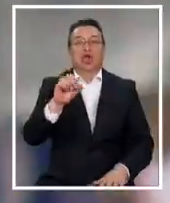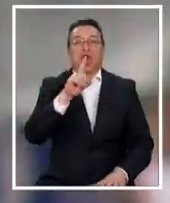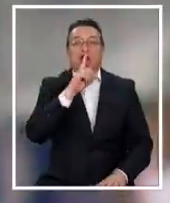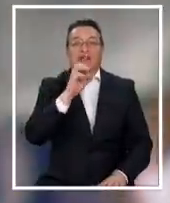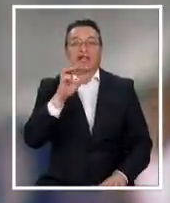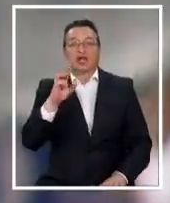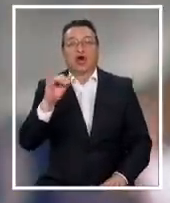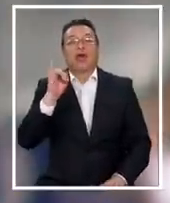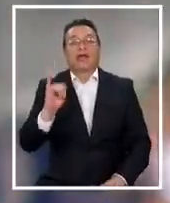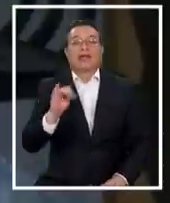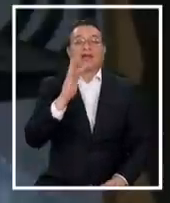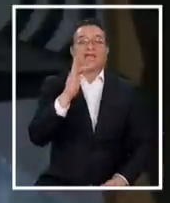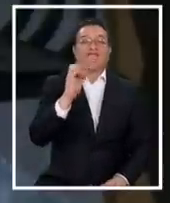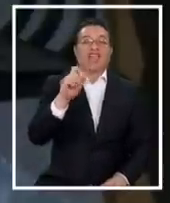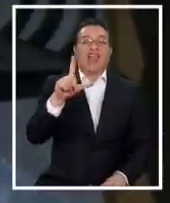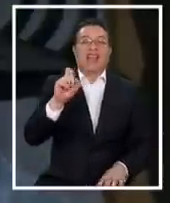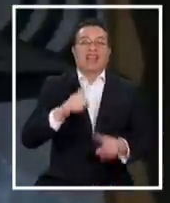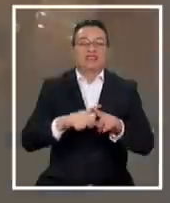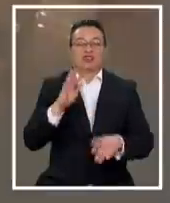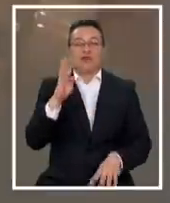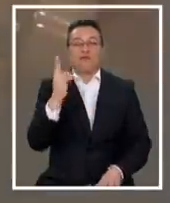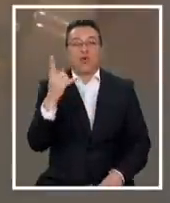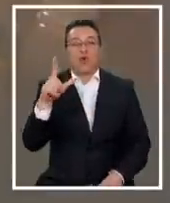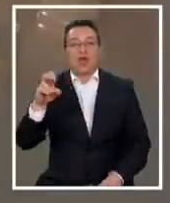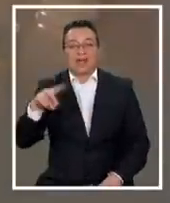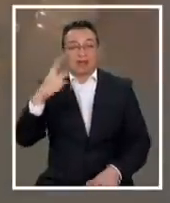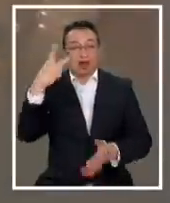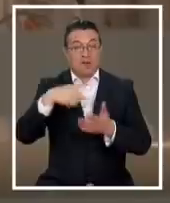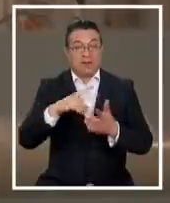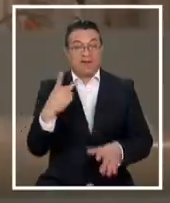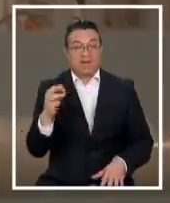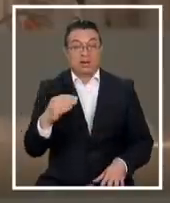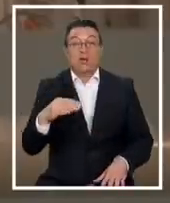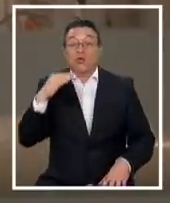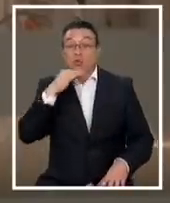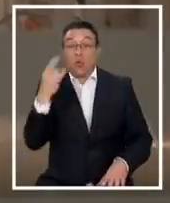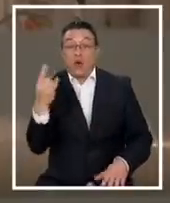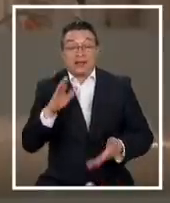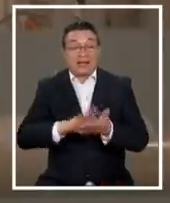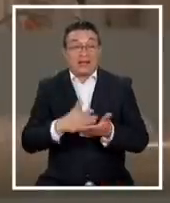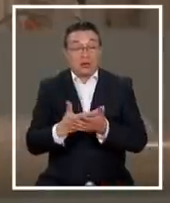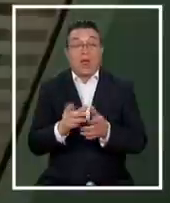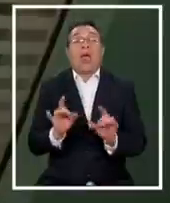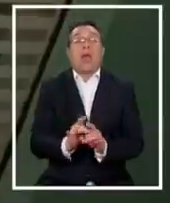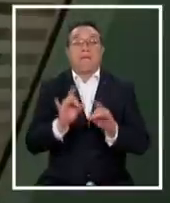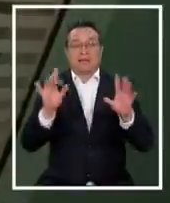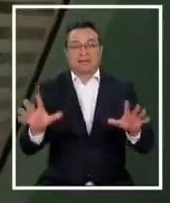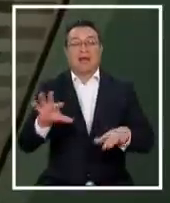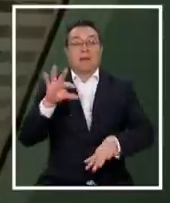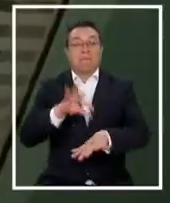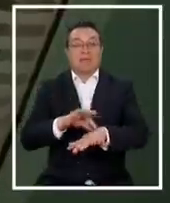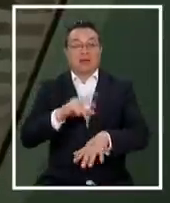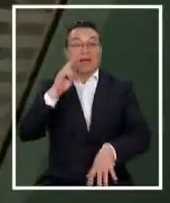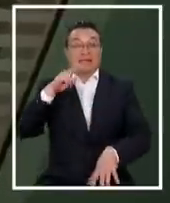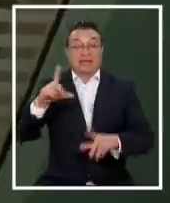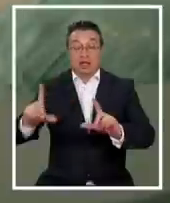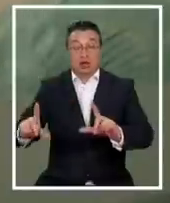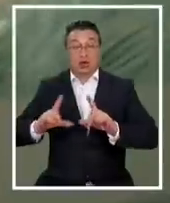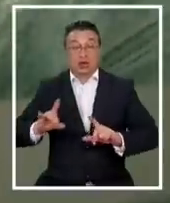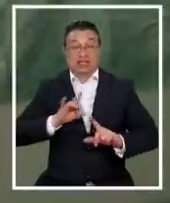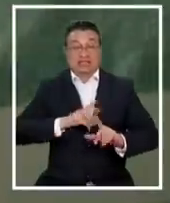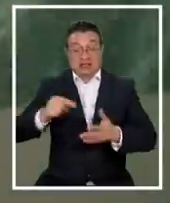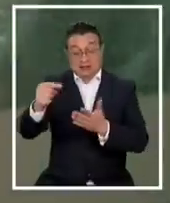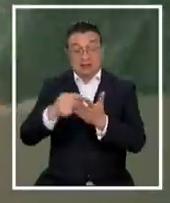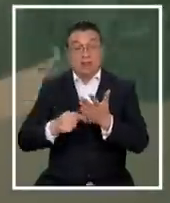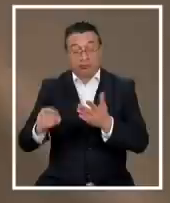Félix Bulnes durante el 2020. La emergencia sanitaria permitió excepcionalmente que médicos sin título revalidado en